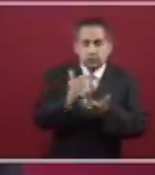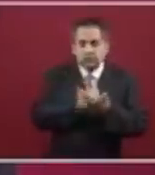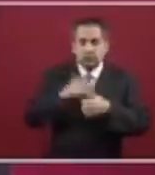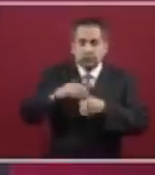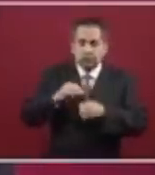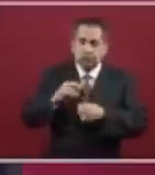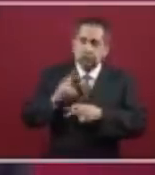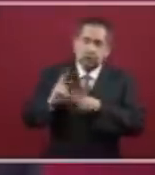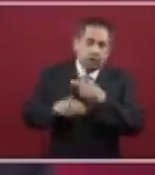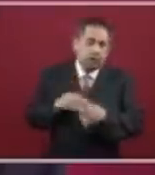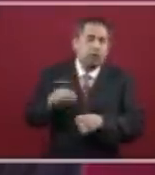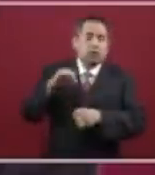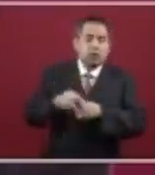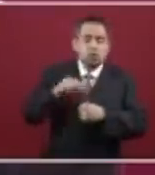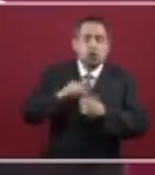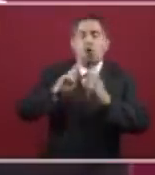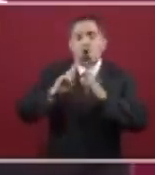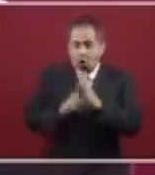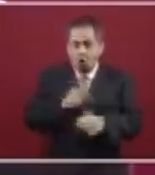buscar reelegirse.